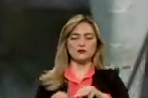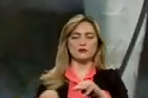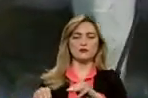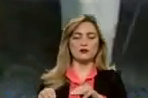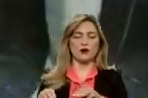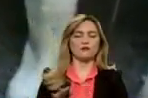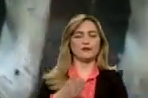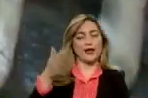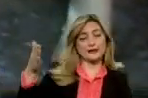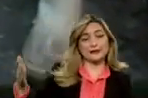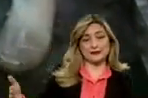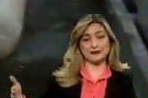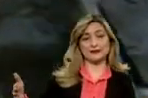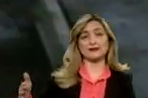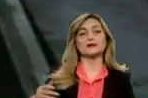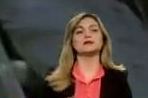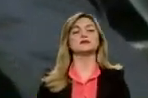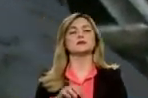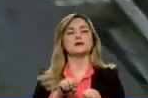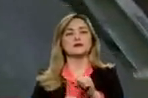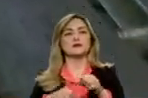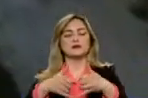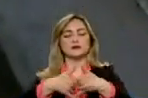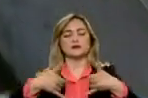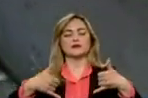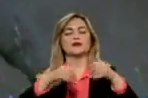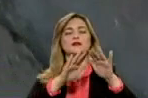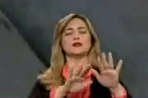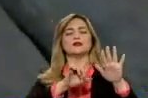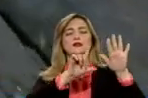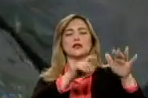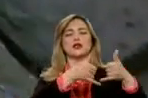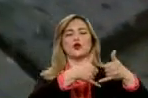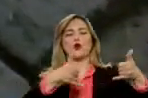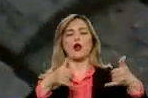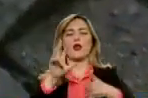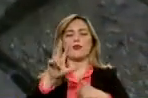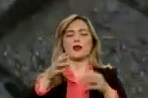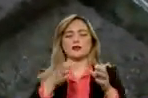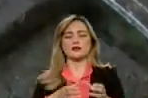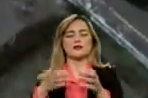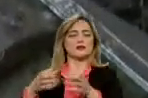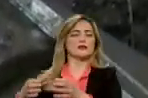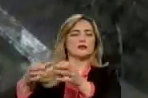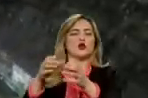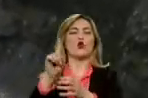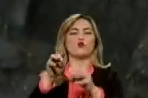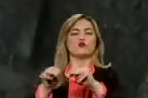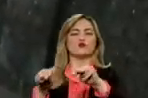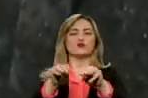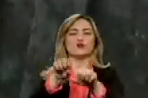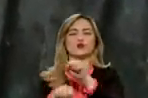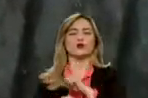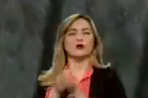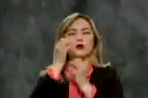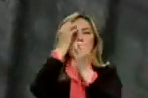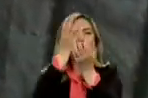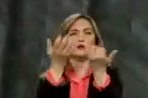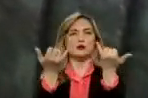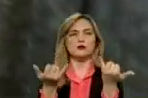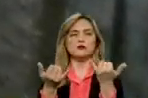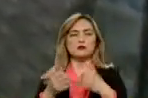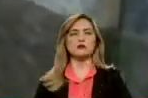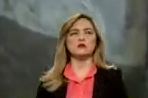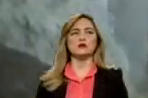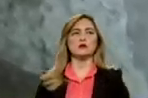está a mi derecha hay daños en 17 locales, 3 islas y un supermercado. Esta es la información que nosotros les podemos contar